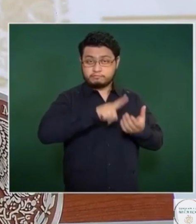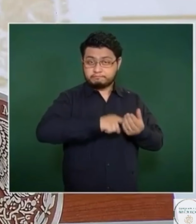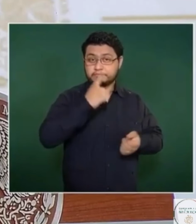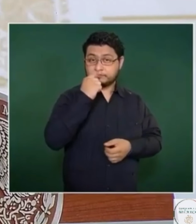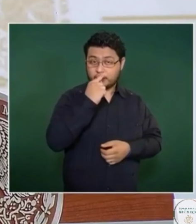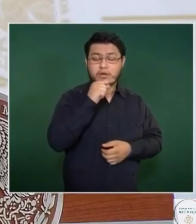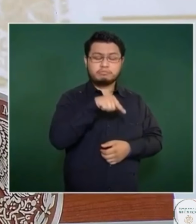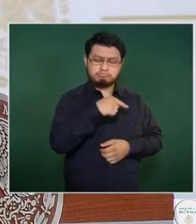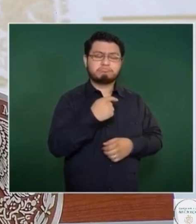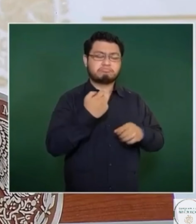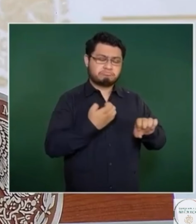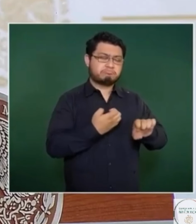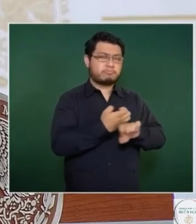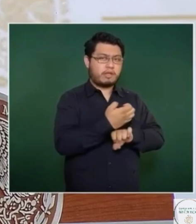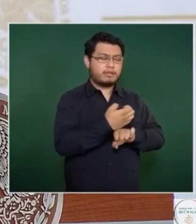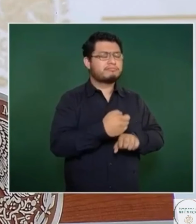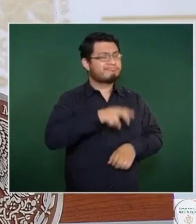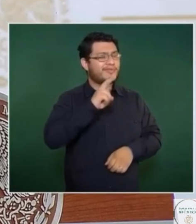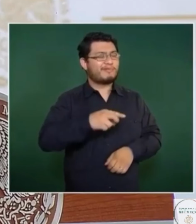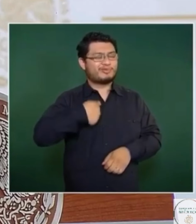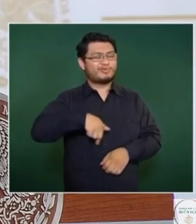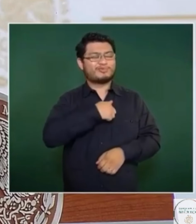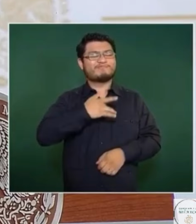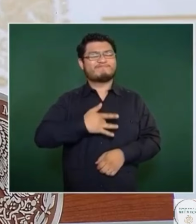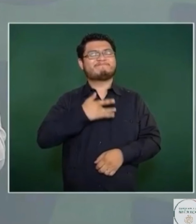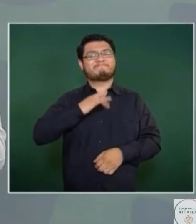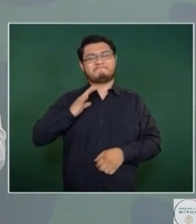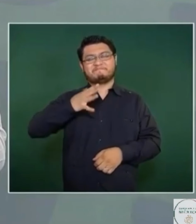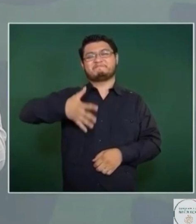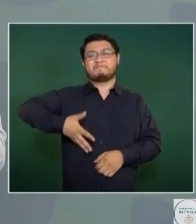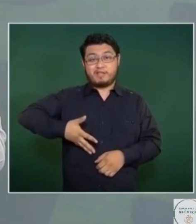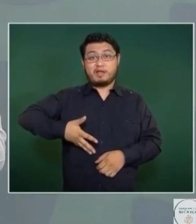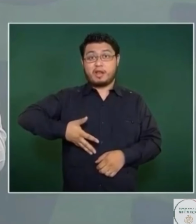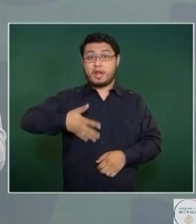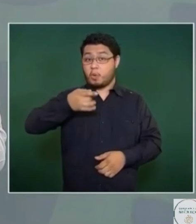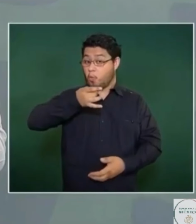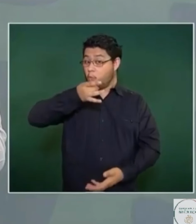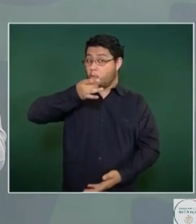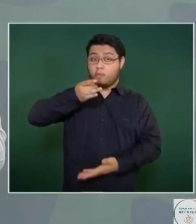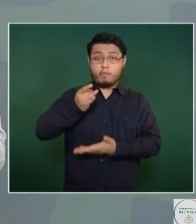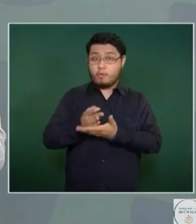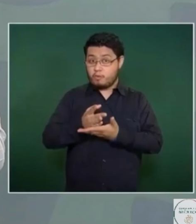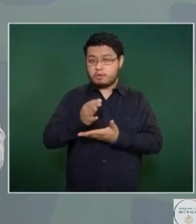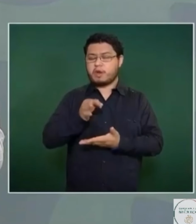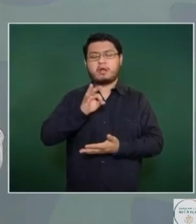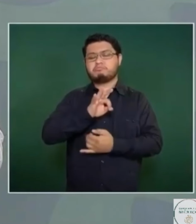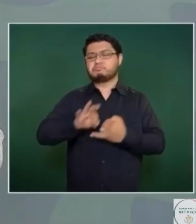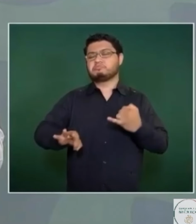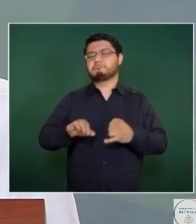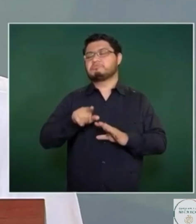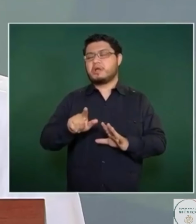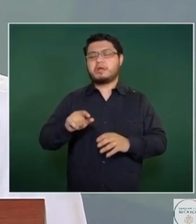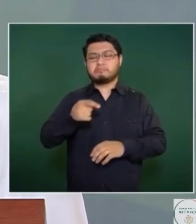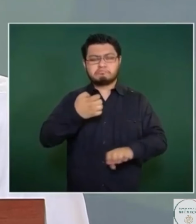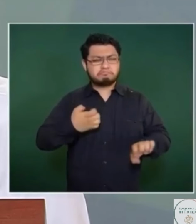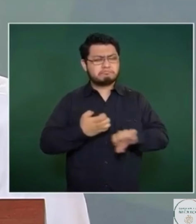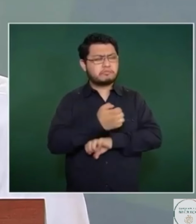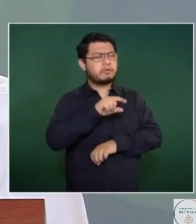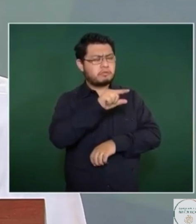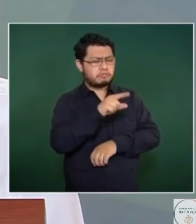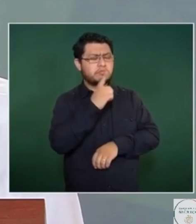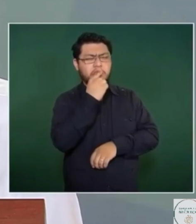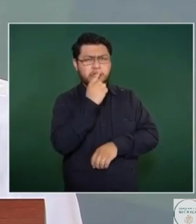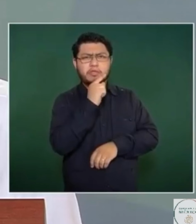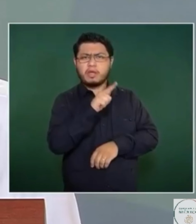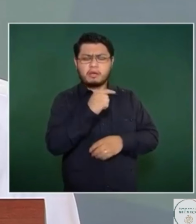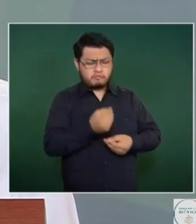y en ese sentido pues nos da mucho orgullo decir que somos la única policía estatal de todo el país que le brinda las siguientes